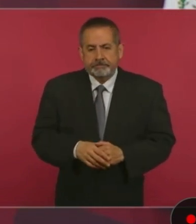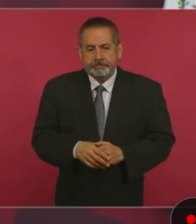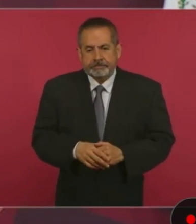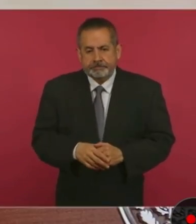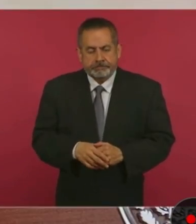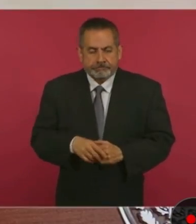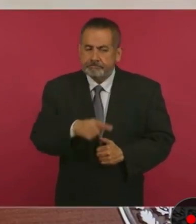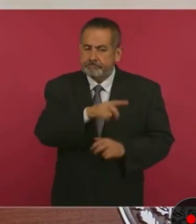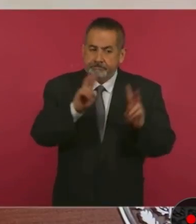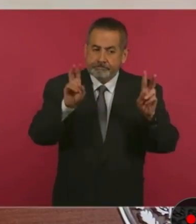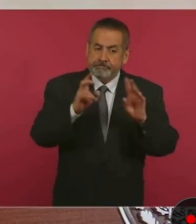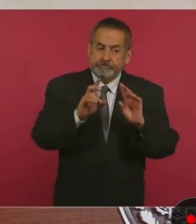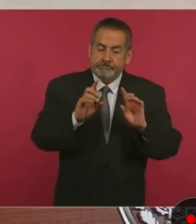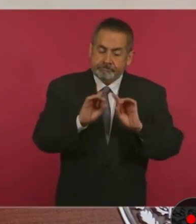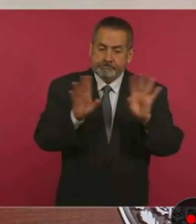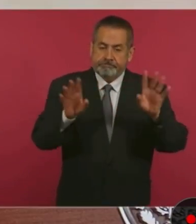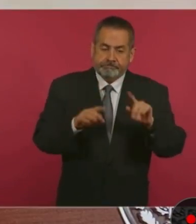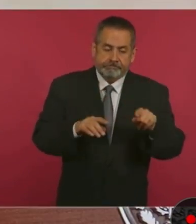muy delicado,